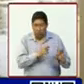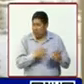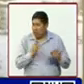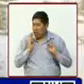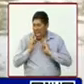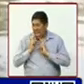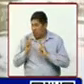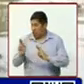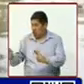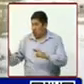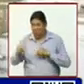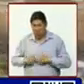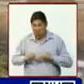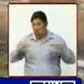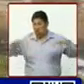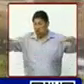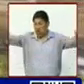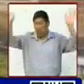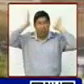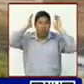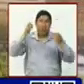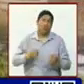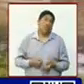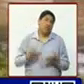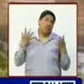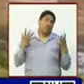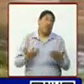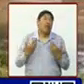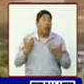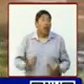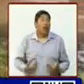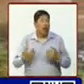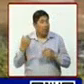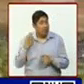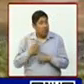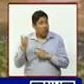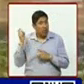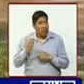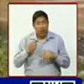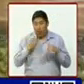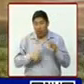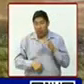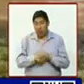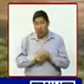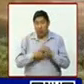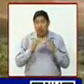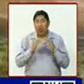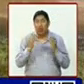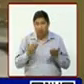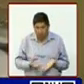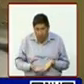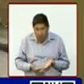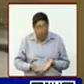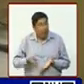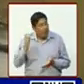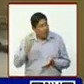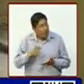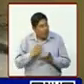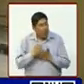Tipuani. Y estos son los primeros efectos de estas lluvias. Por ahora, los damnificados se cobijan en una escuela. Los afectados